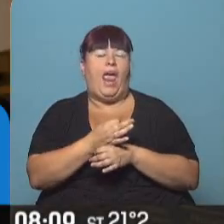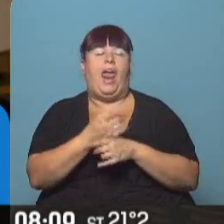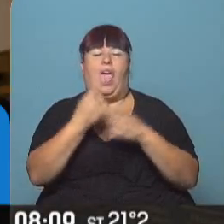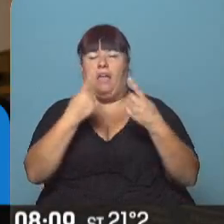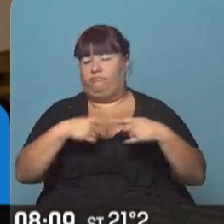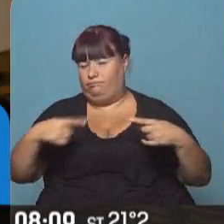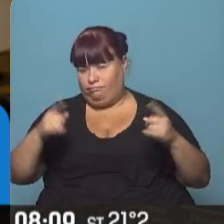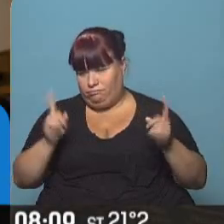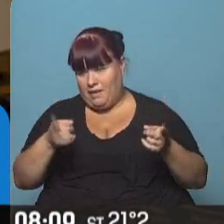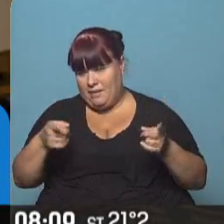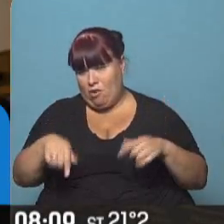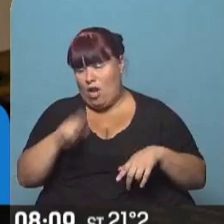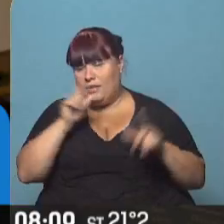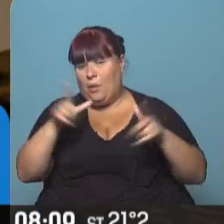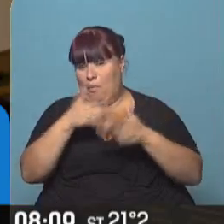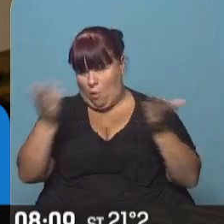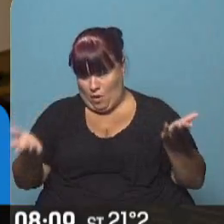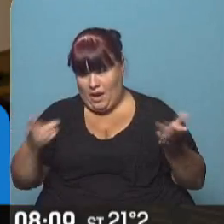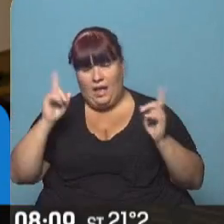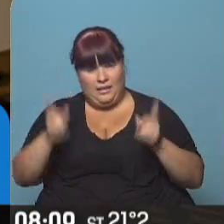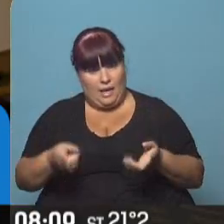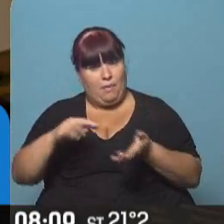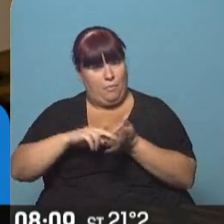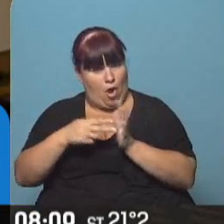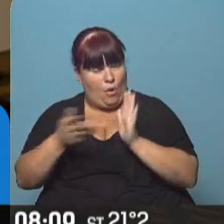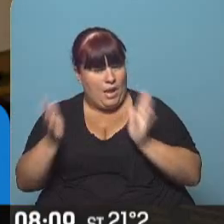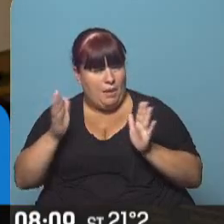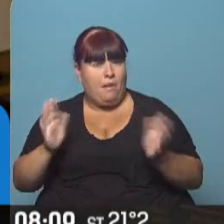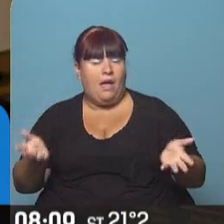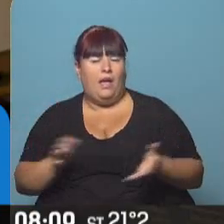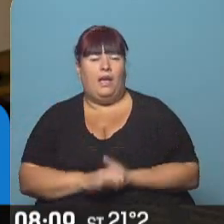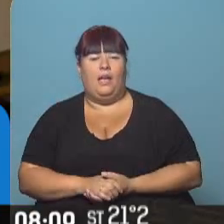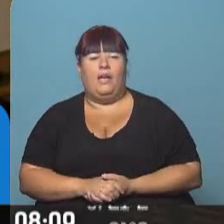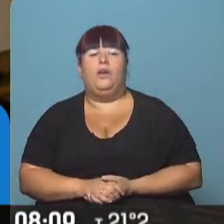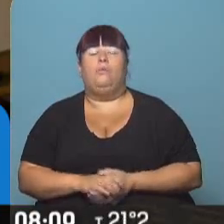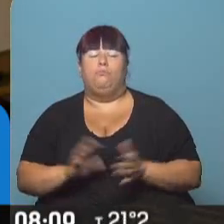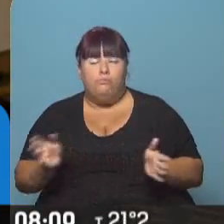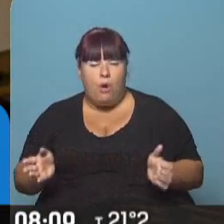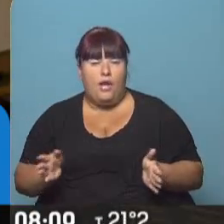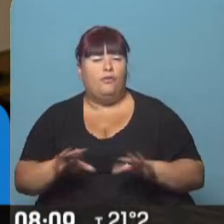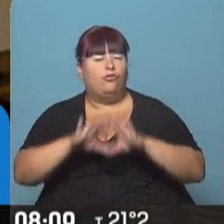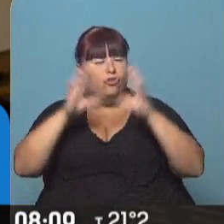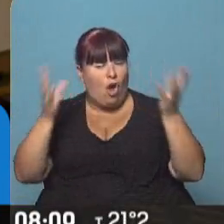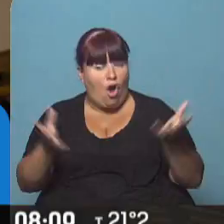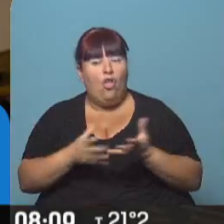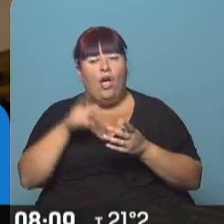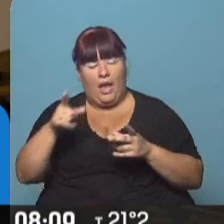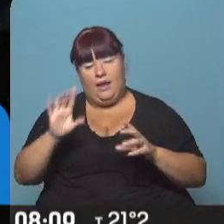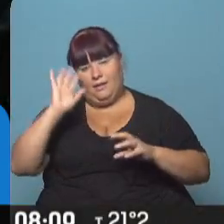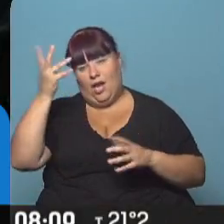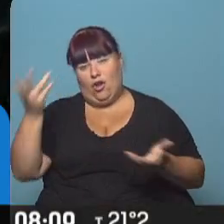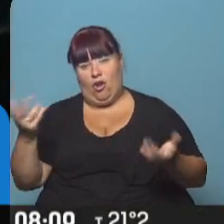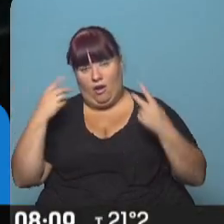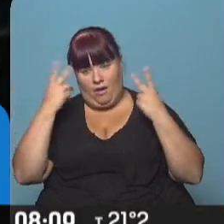pasa en este propio medio en la televisión pública que está también en etapa de crisis bueno ante todo esto se reacciona